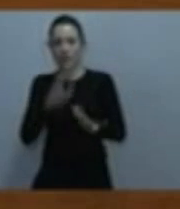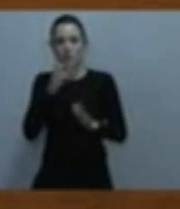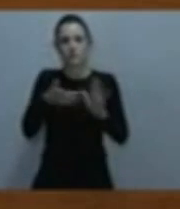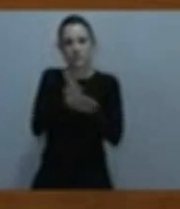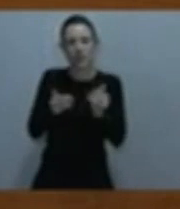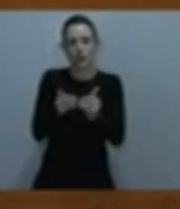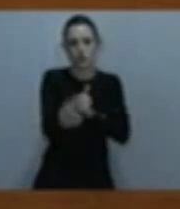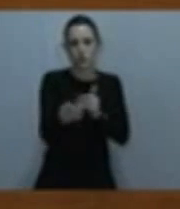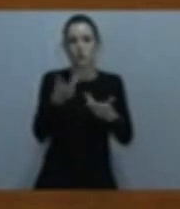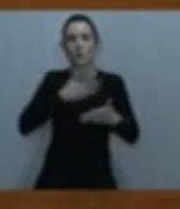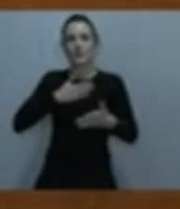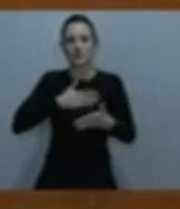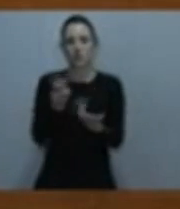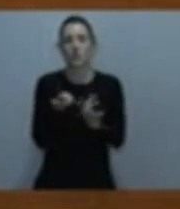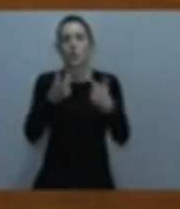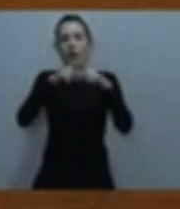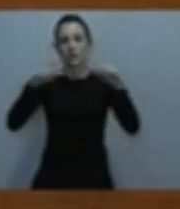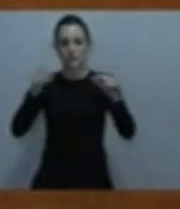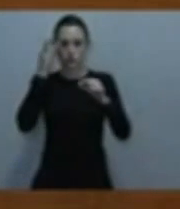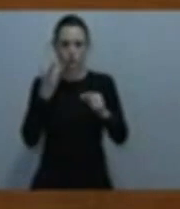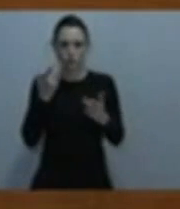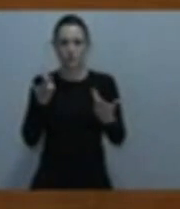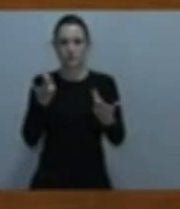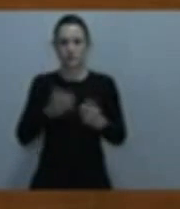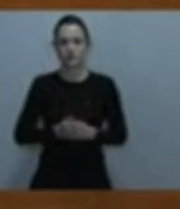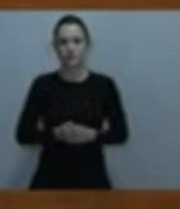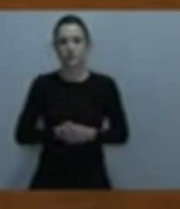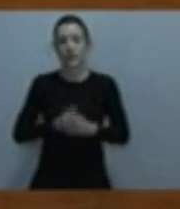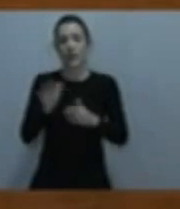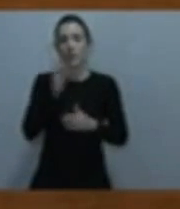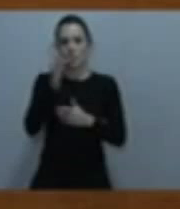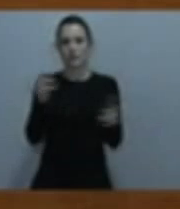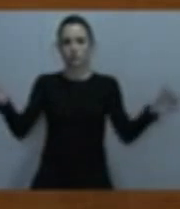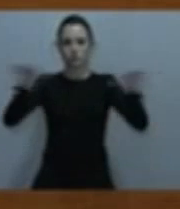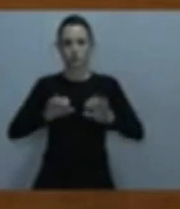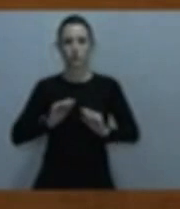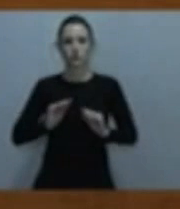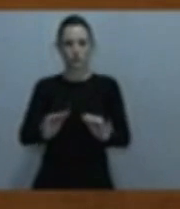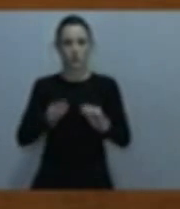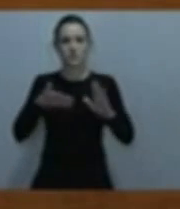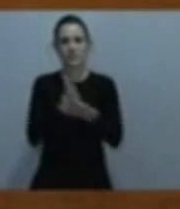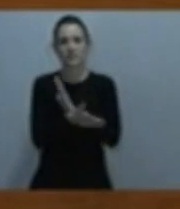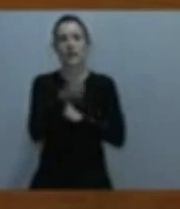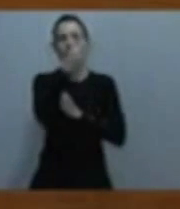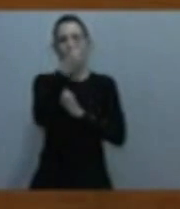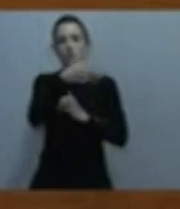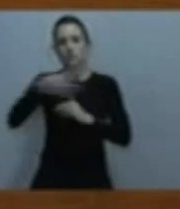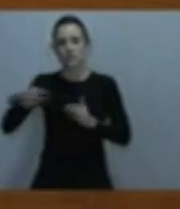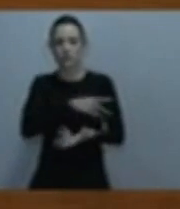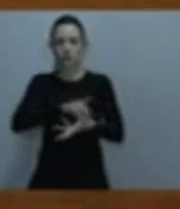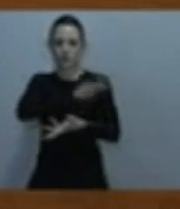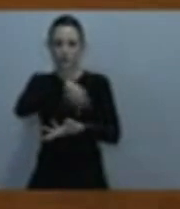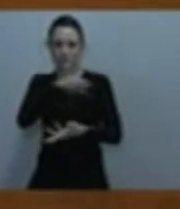asturianos y asturianas el que está en juego. Su quiebra, además de suponer un agujero de más de 200 millones de euros